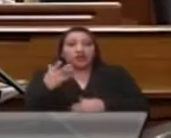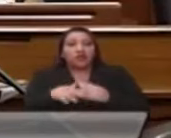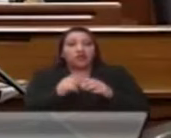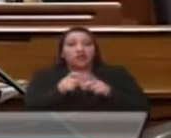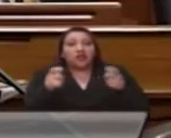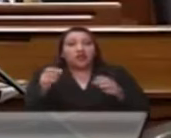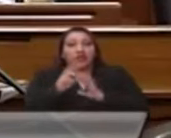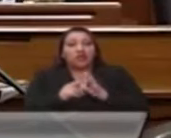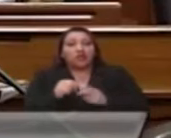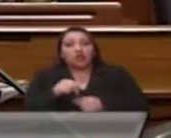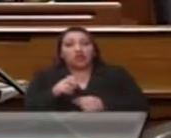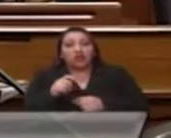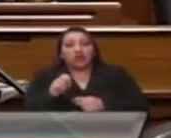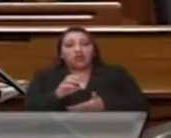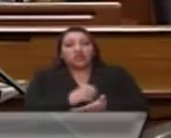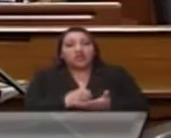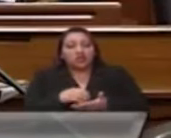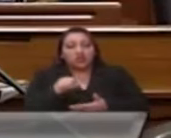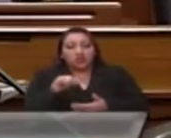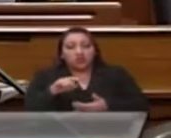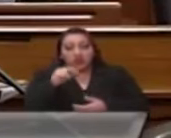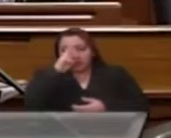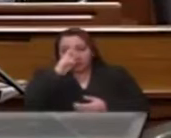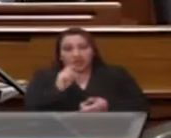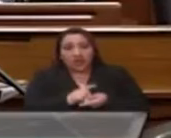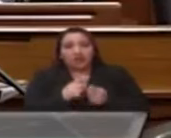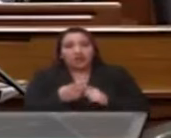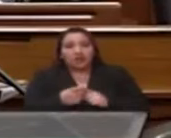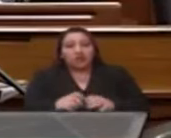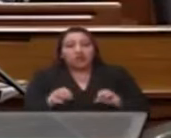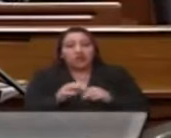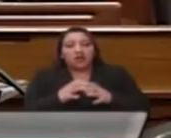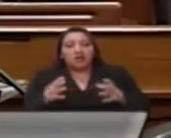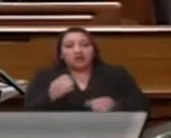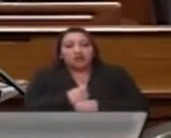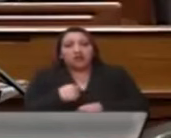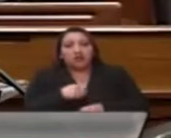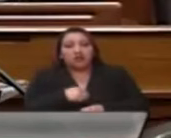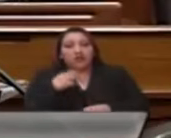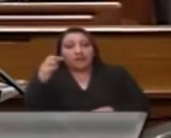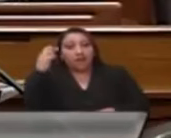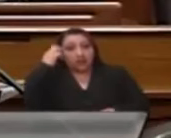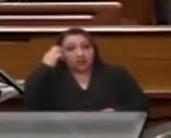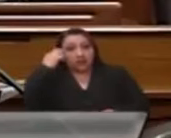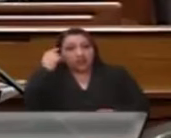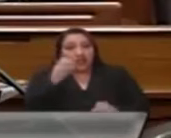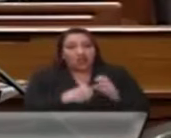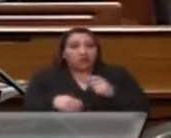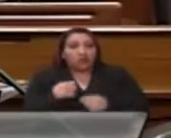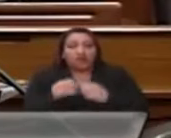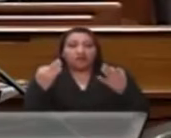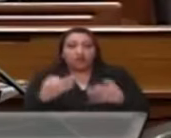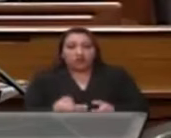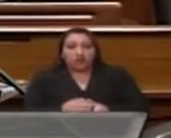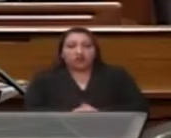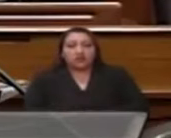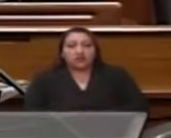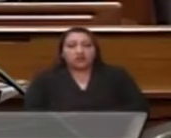las macroregiones en el norte, centro y sur del país, renovando y ampliando las acciones de nuestras políticas de cooperación